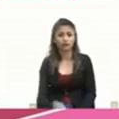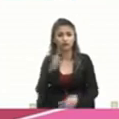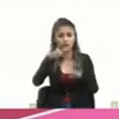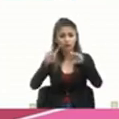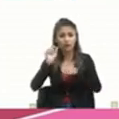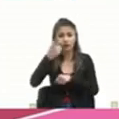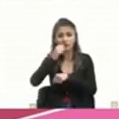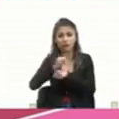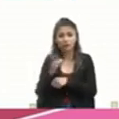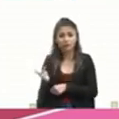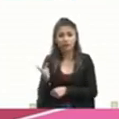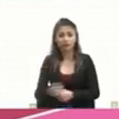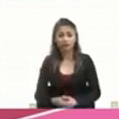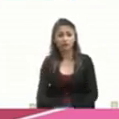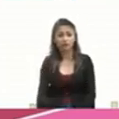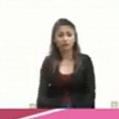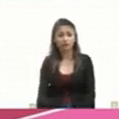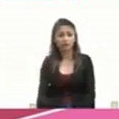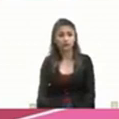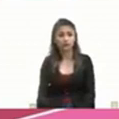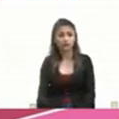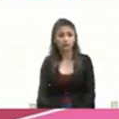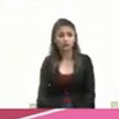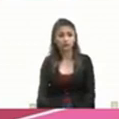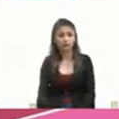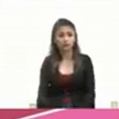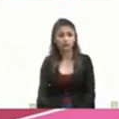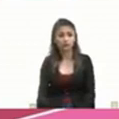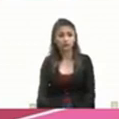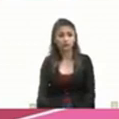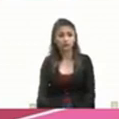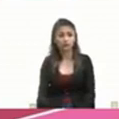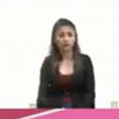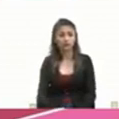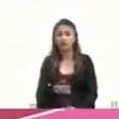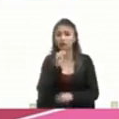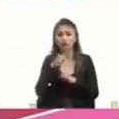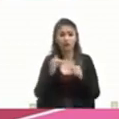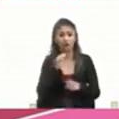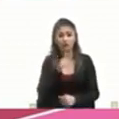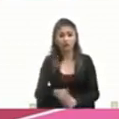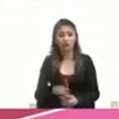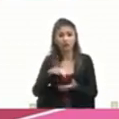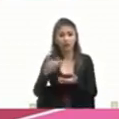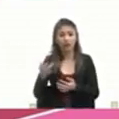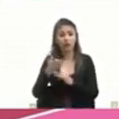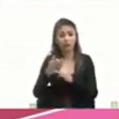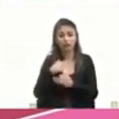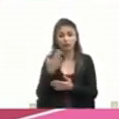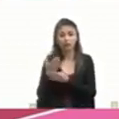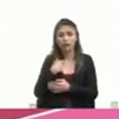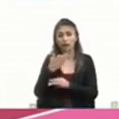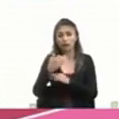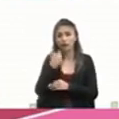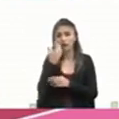¿Registra alguna solicitud de intervención, licenciada Dini? Ninguna, presidente. Gracias. Bien, permítanme dar una